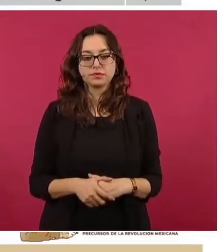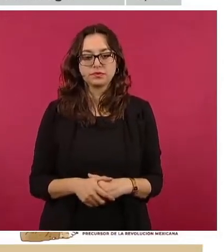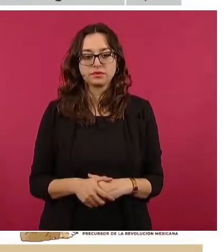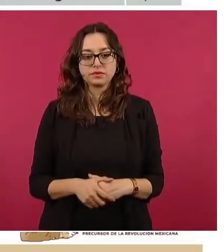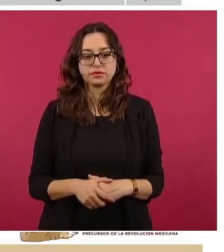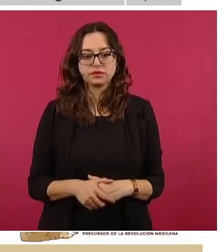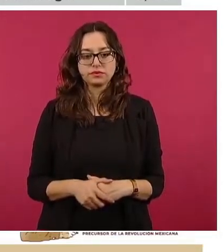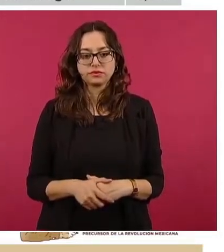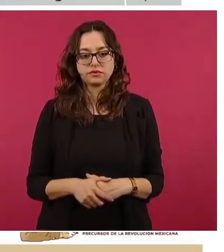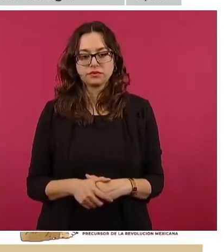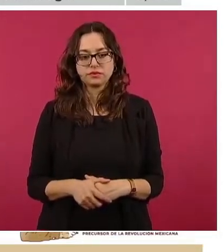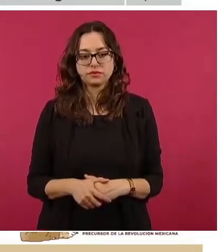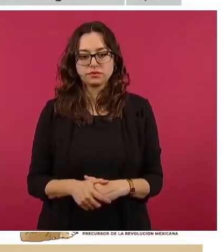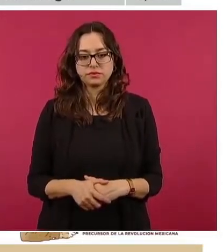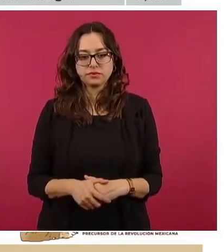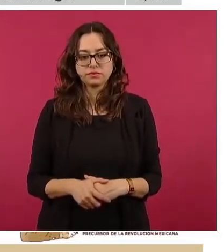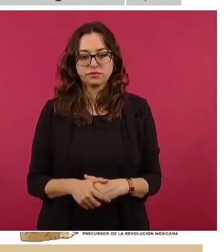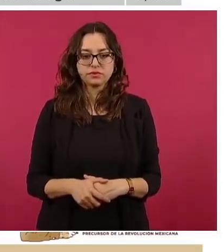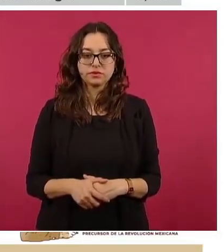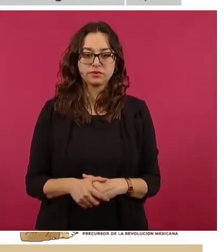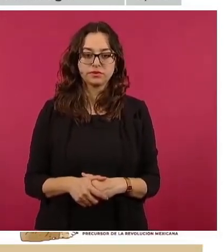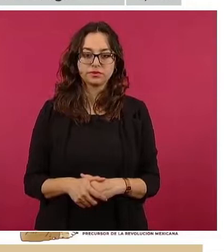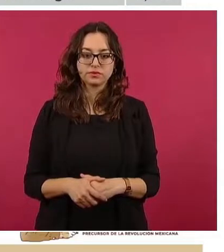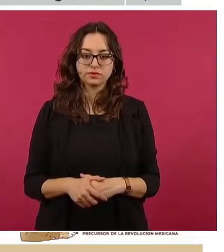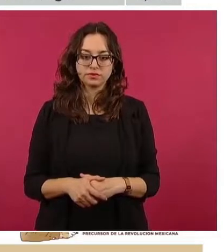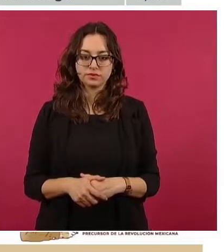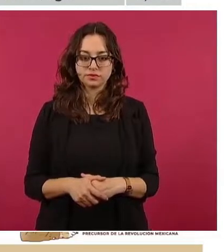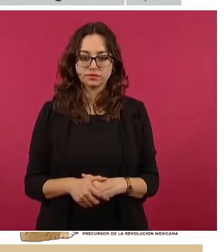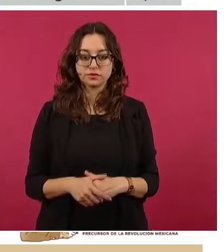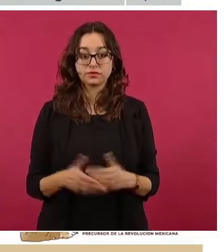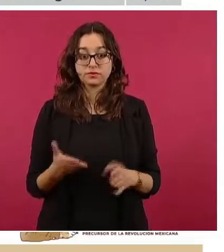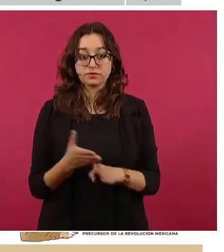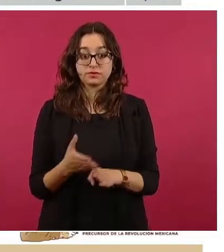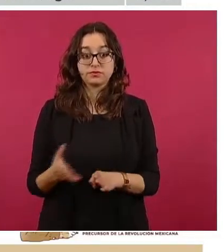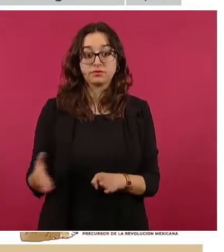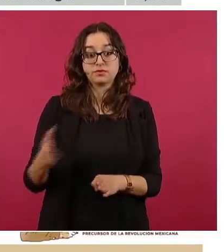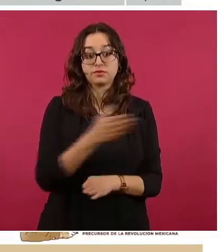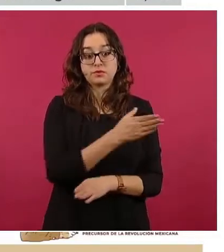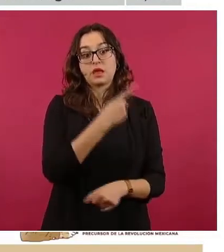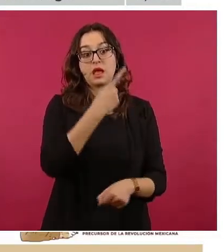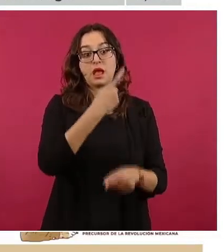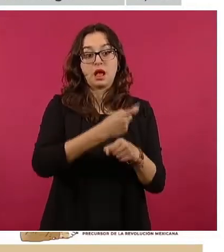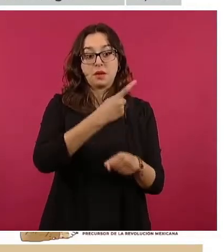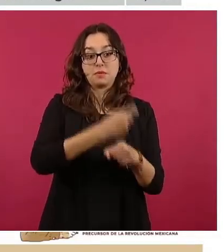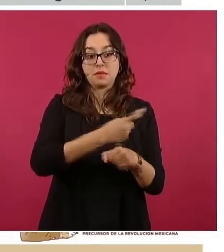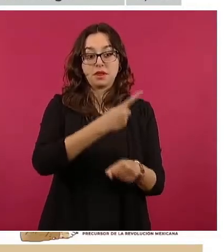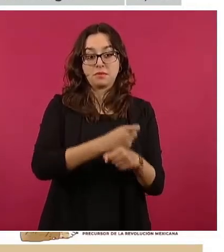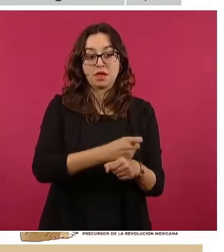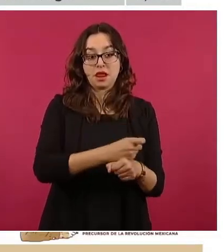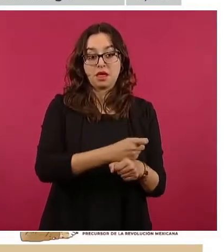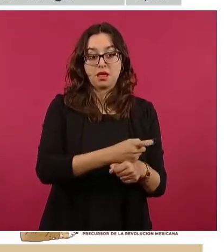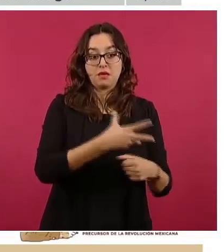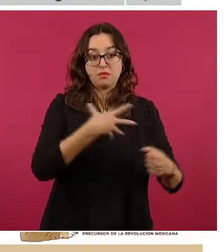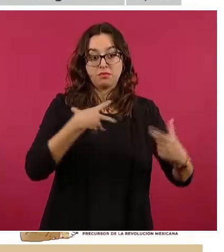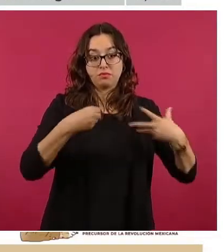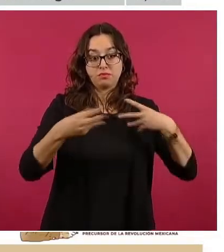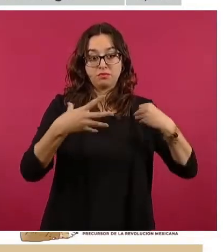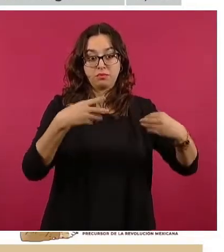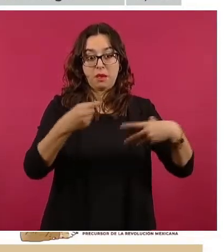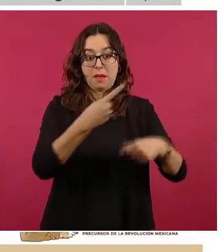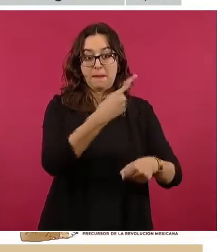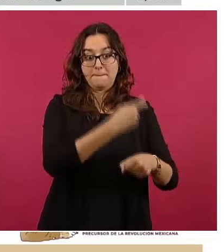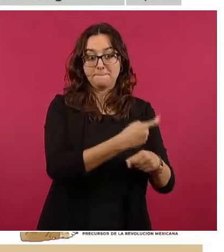que estamos ya por debajo de lo que tuvimos como punto máximo en la primera ola, que fue